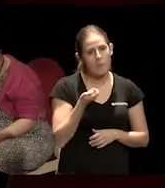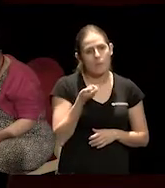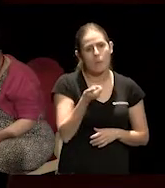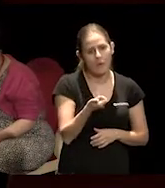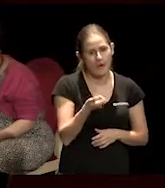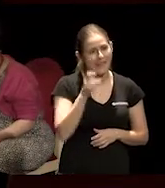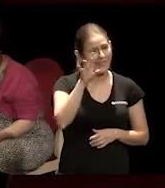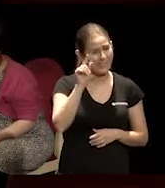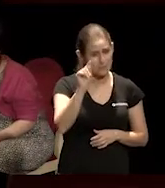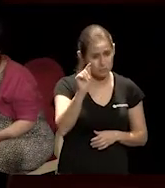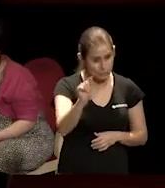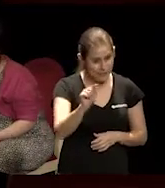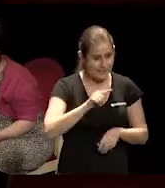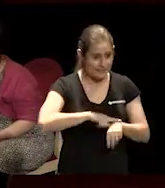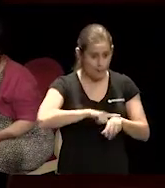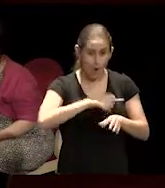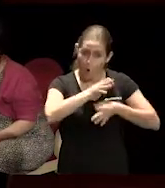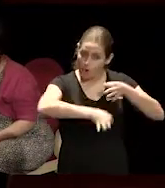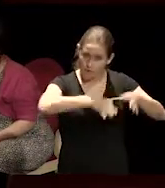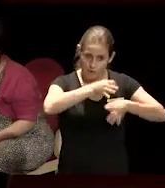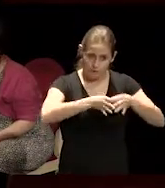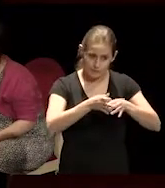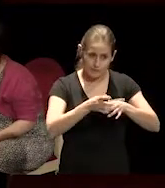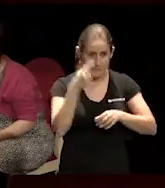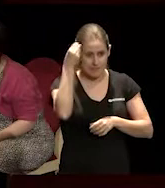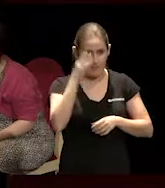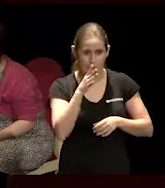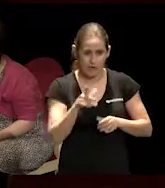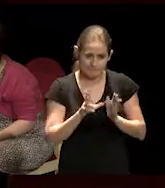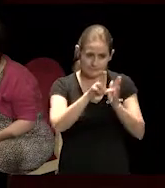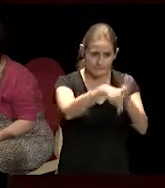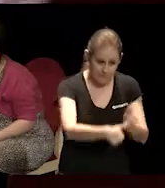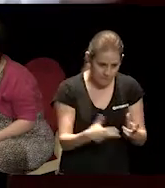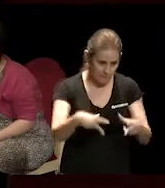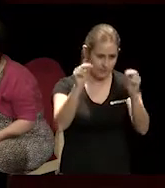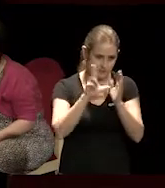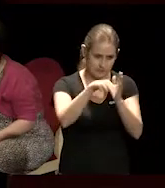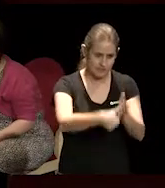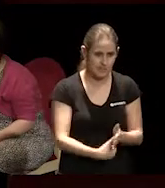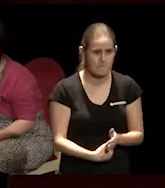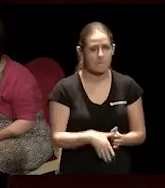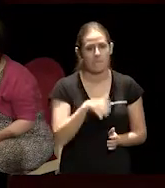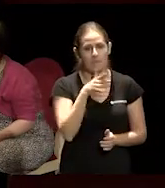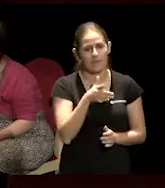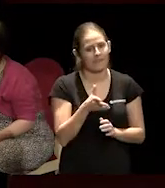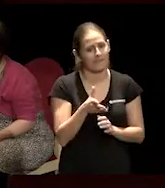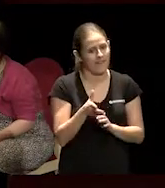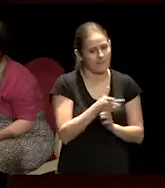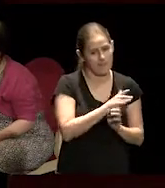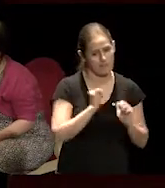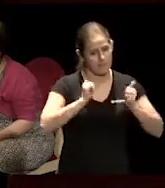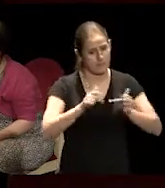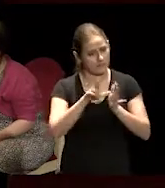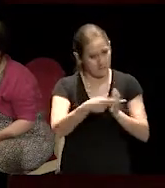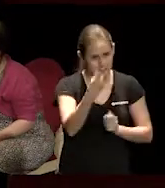de hora más del tiempo previsto. También a la organización porque hemos empezado más tarde en este sentido y sobre todo para que demos lugar a que cada uno en su tiempo se